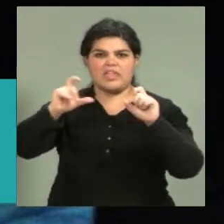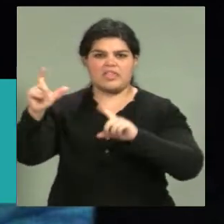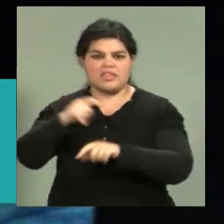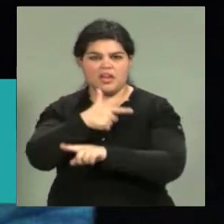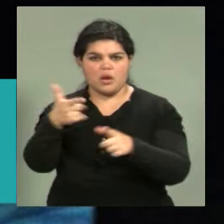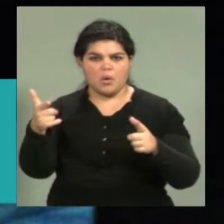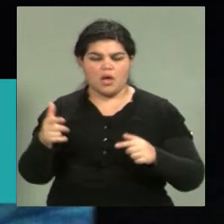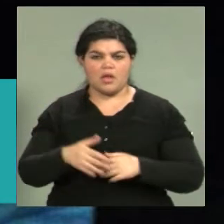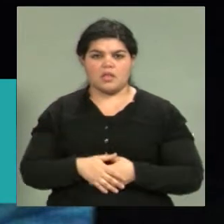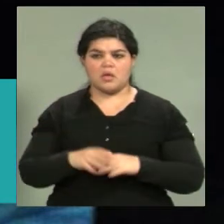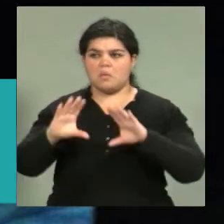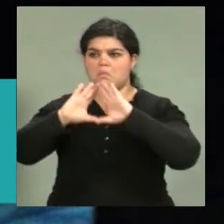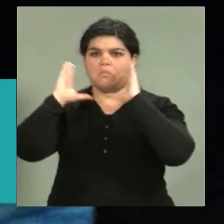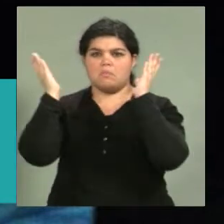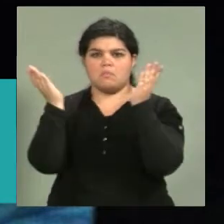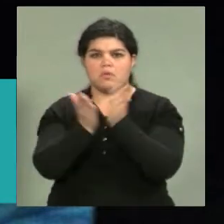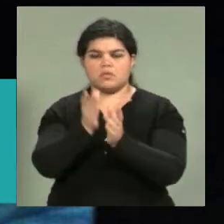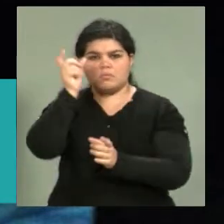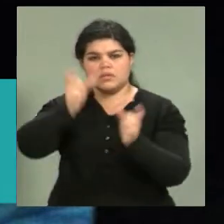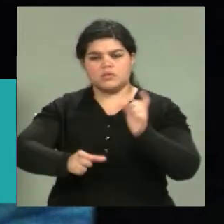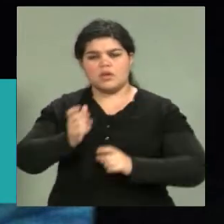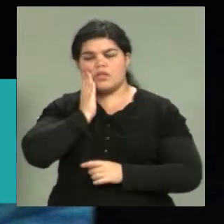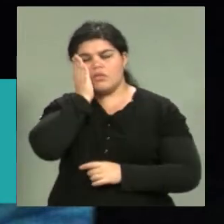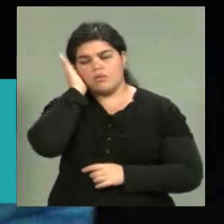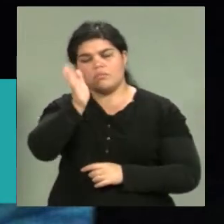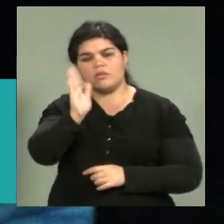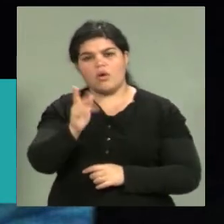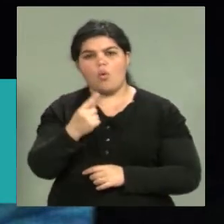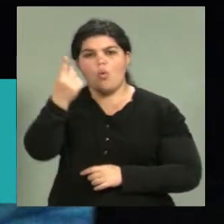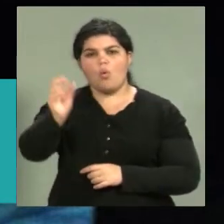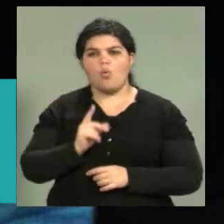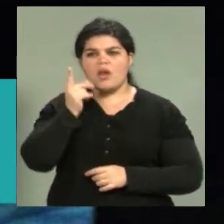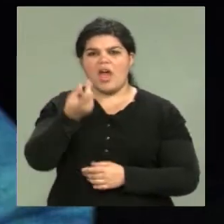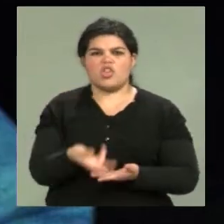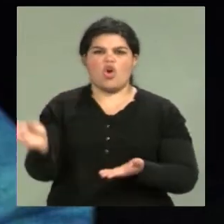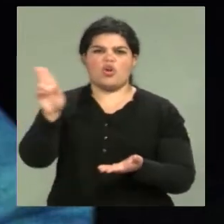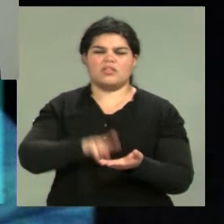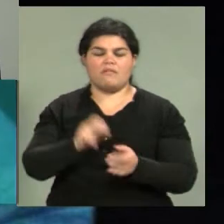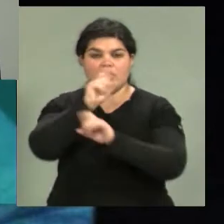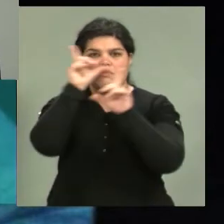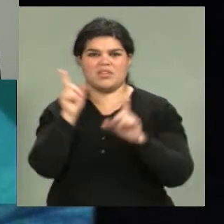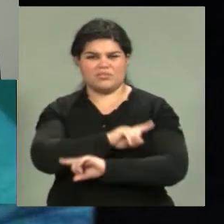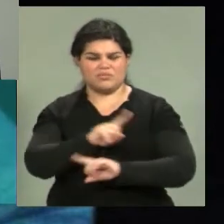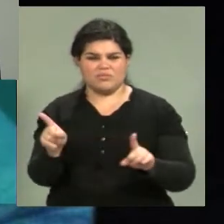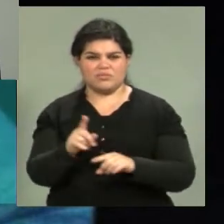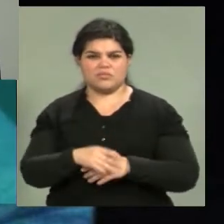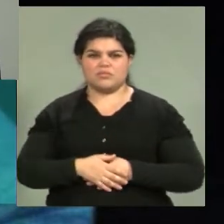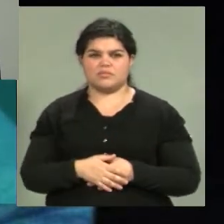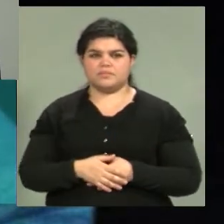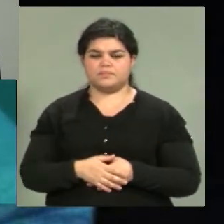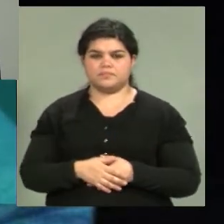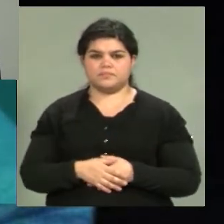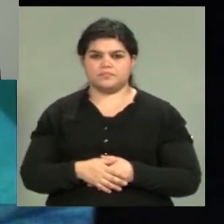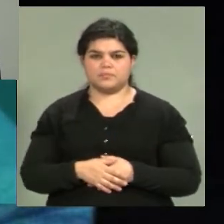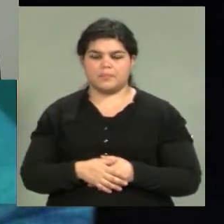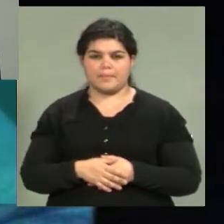y no había un caso en el mundo de una persona en estado vegetativo que pasado un año vuelva. Entonces, y yo teniendo